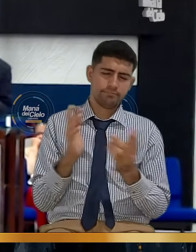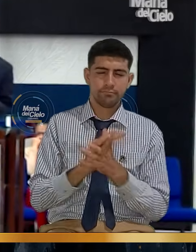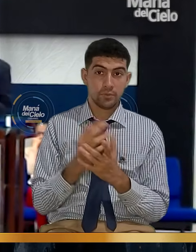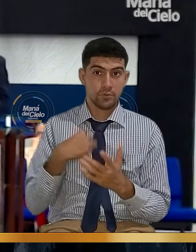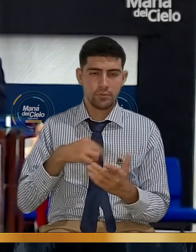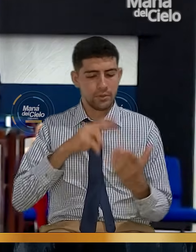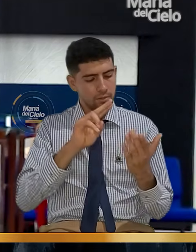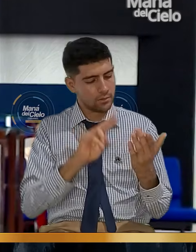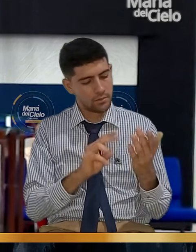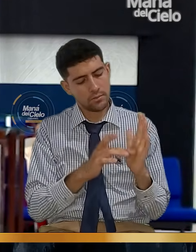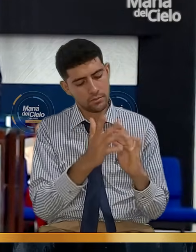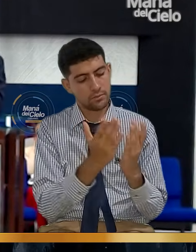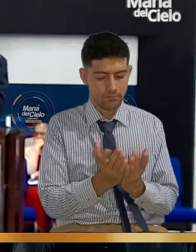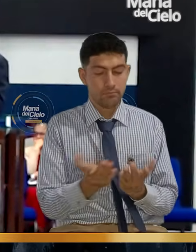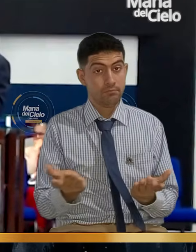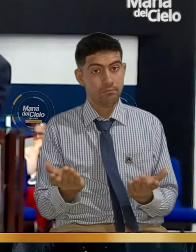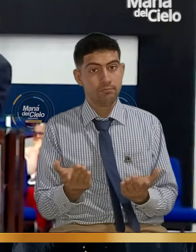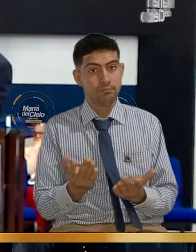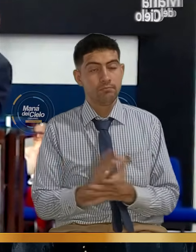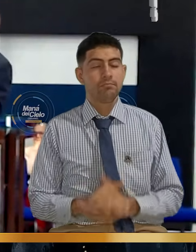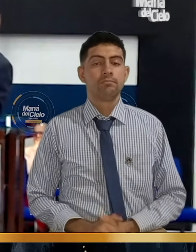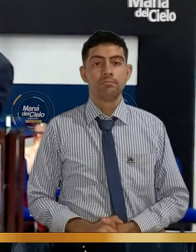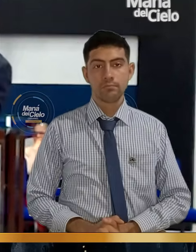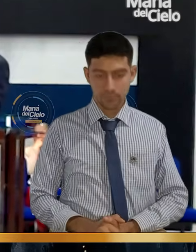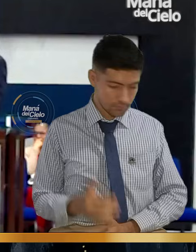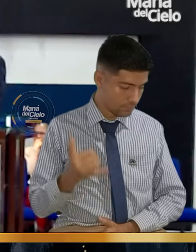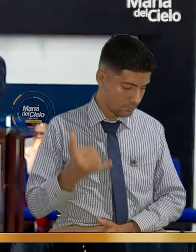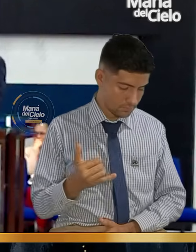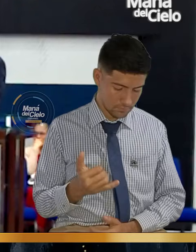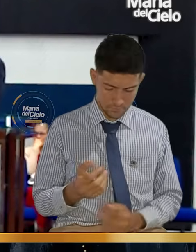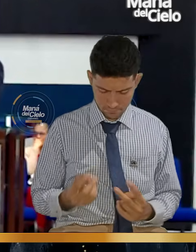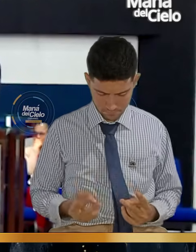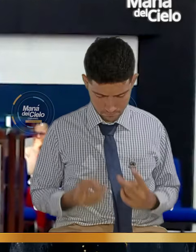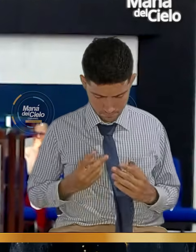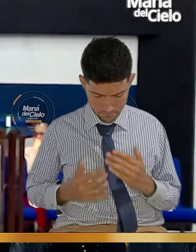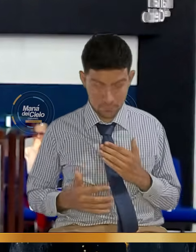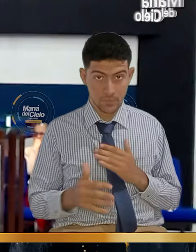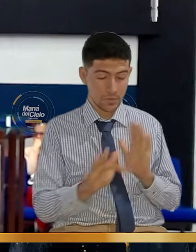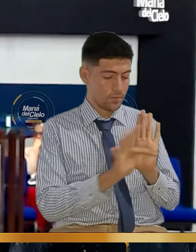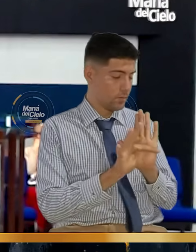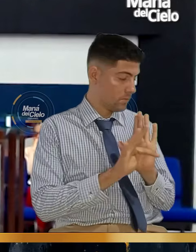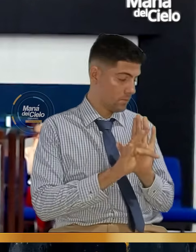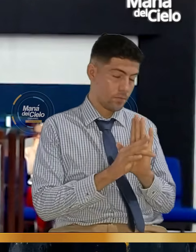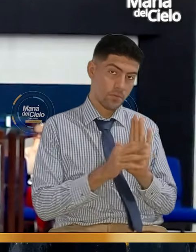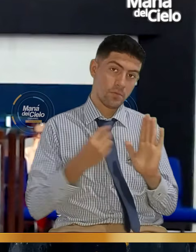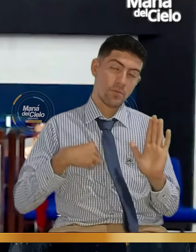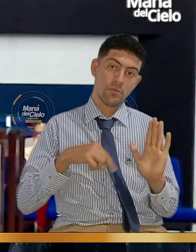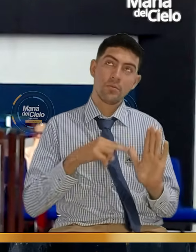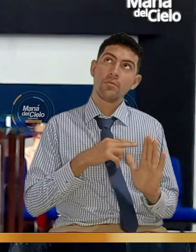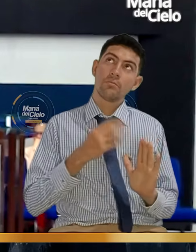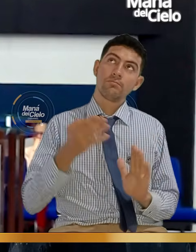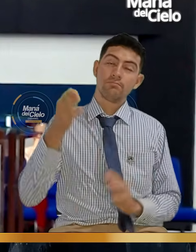sí, porque yo estudié poco, pero el estudio cuando yo era un niño era muy concentrado. Uno le tocaba aprenderse las